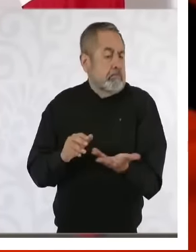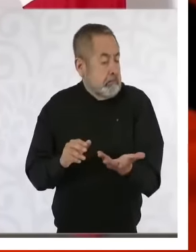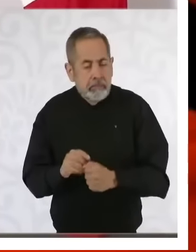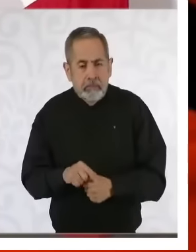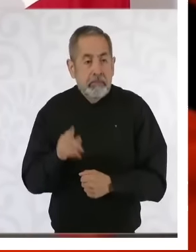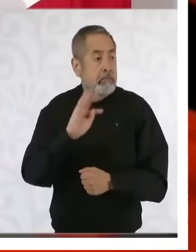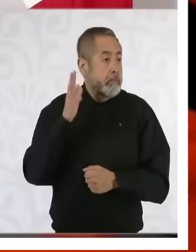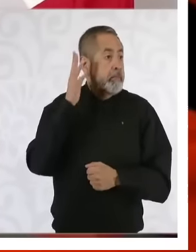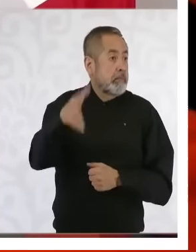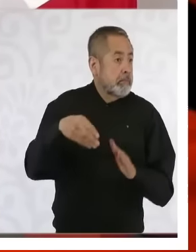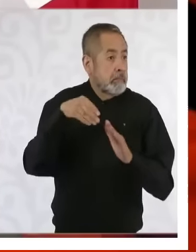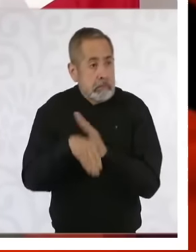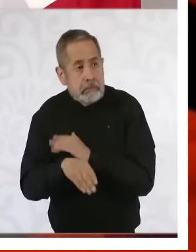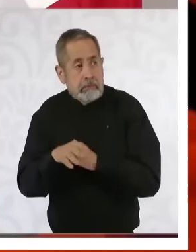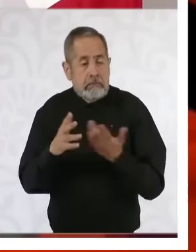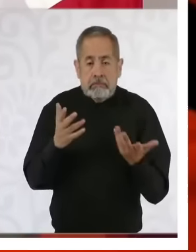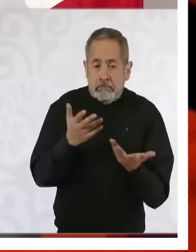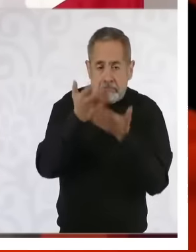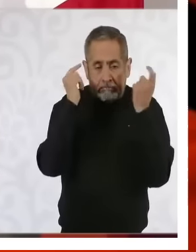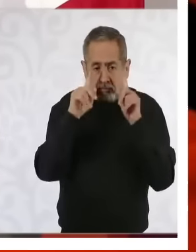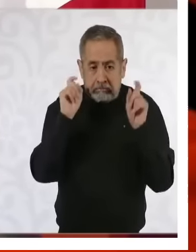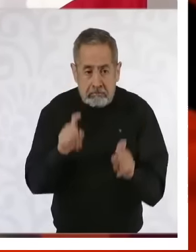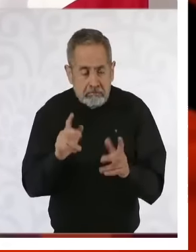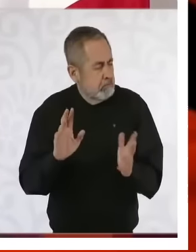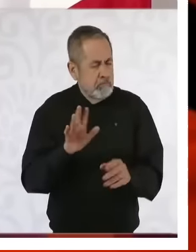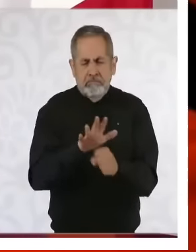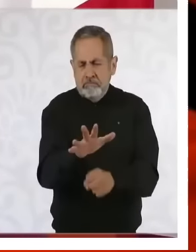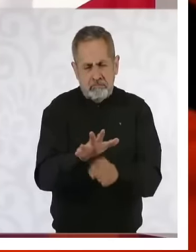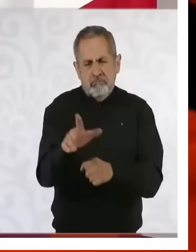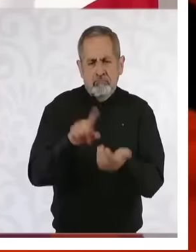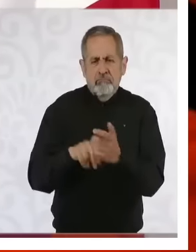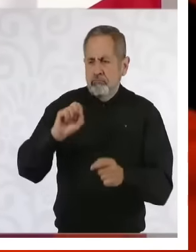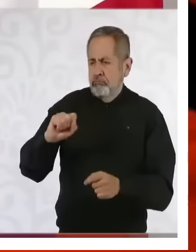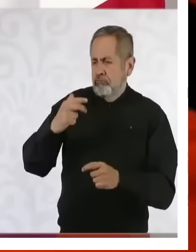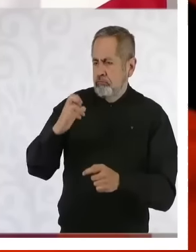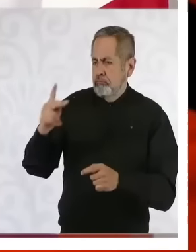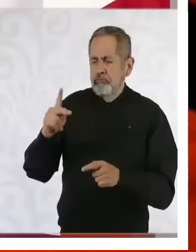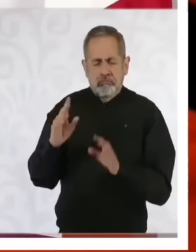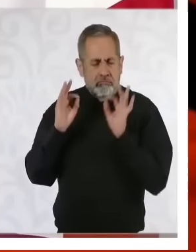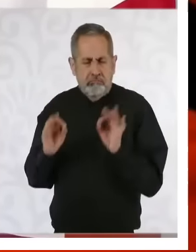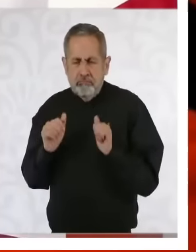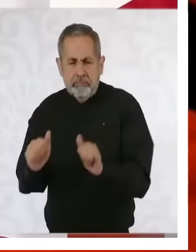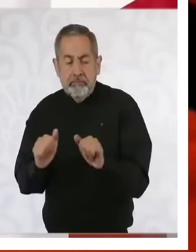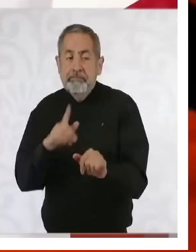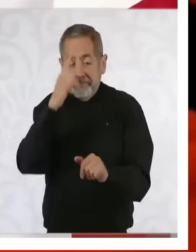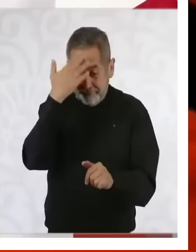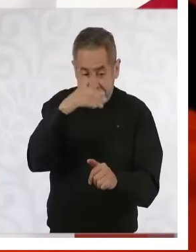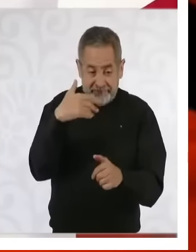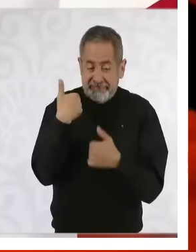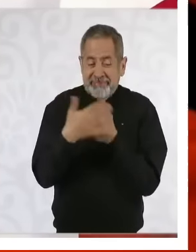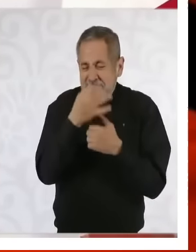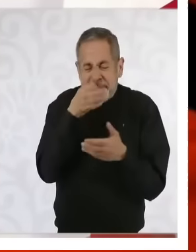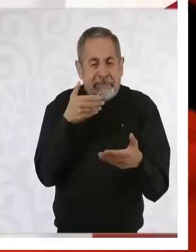contemplados por la Secretaría de Hacienda. De todas maneras, no se espera, por lo menos en el corto plazo, un desplome de los precios,